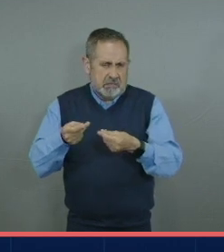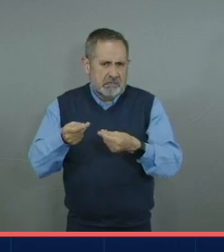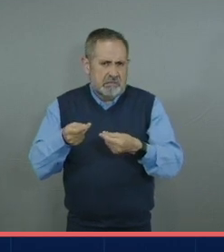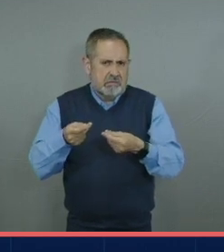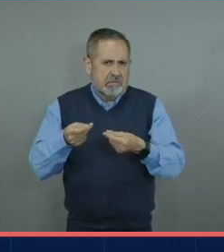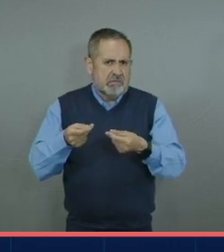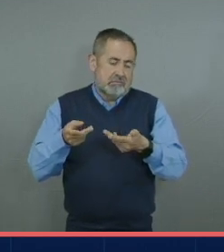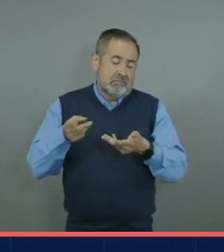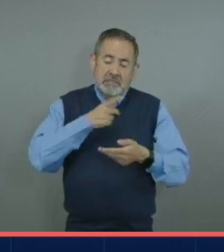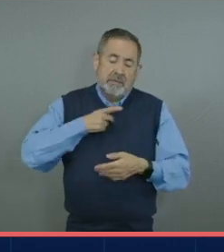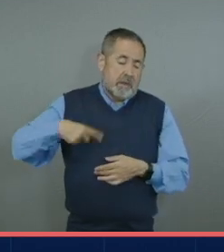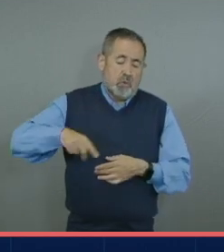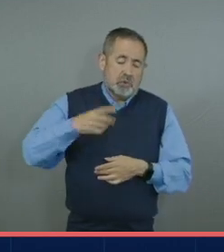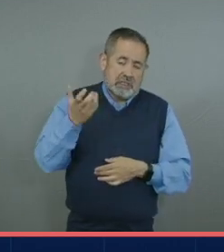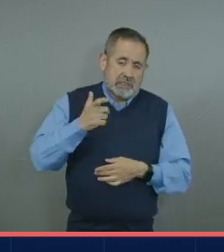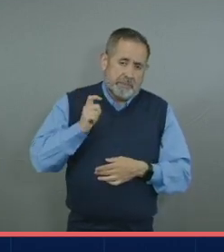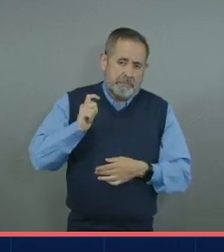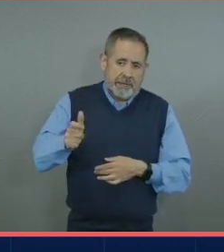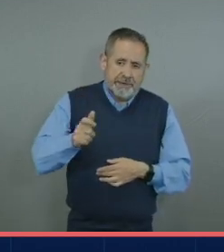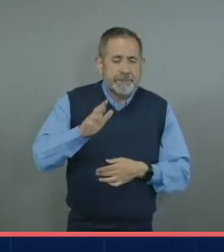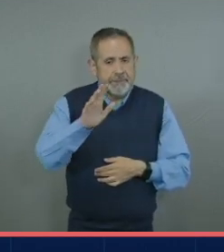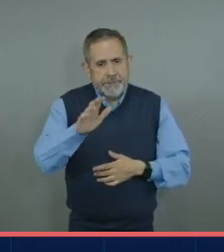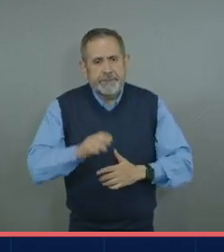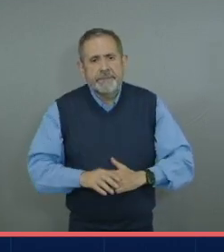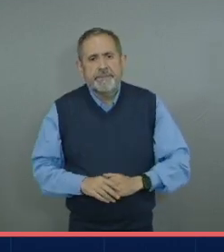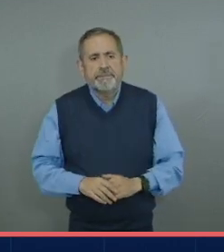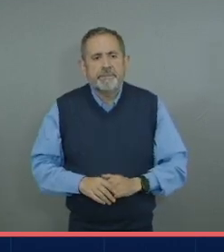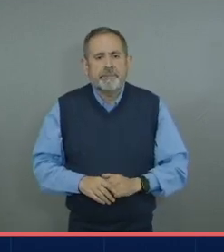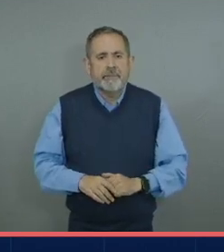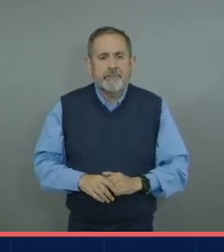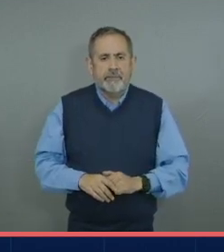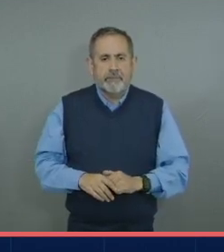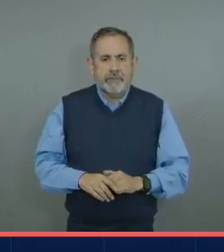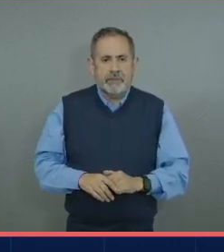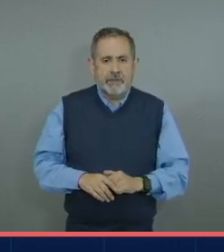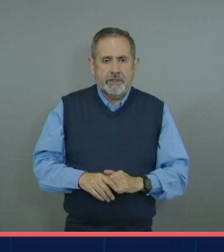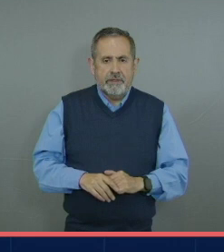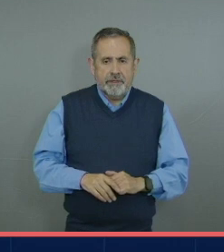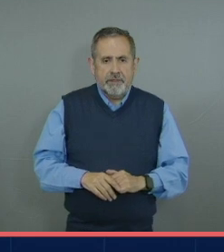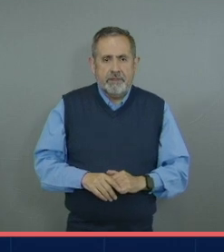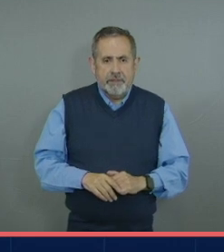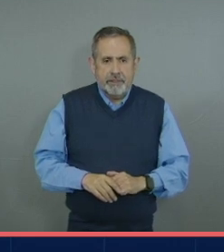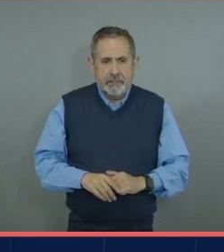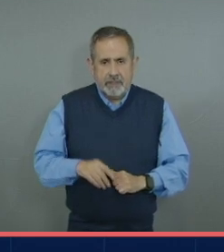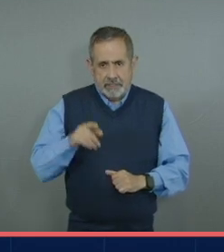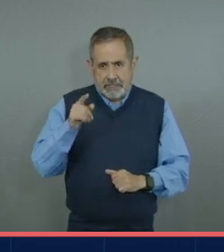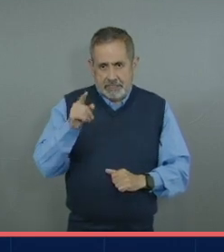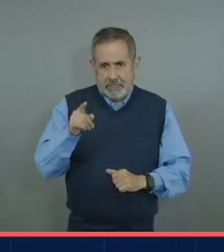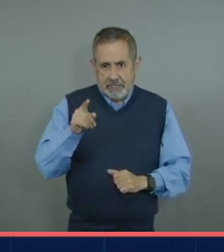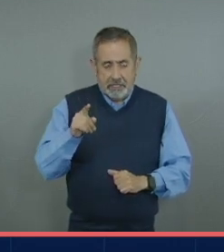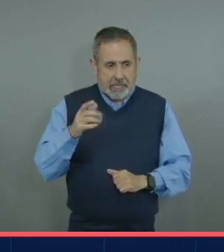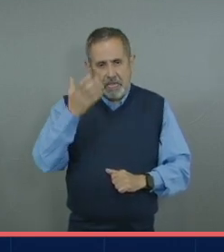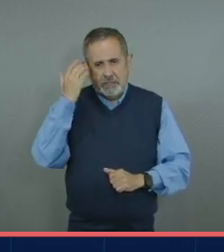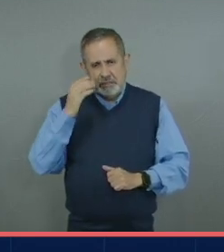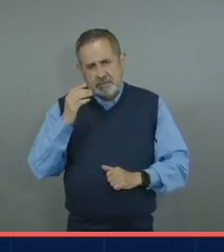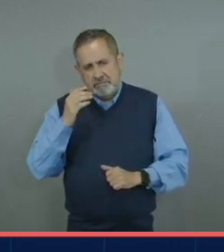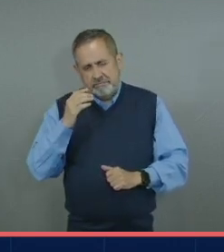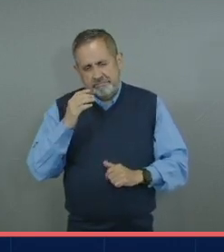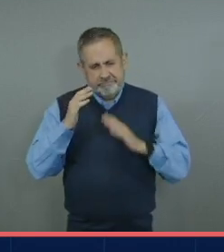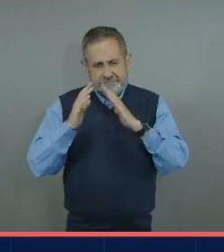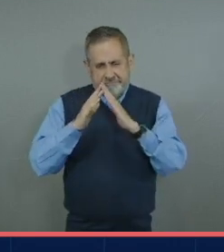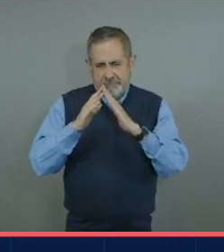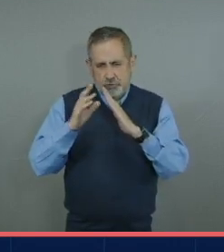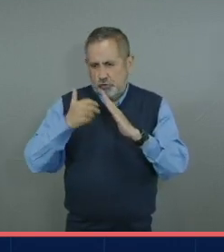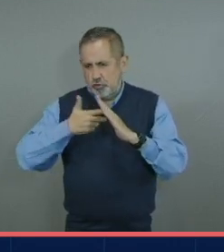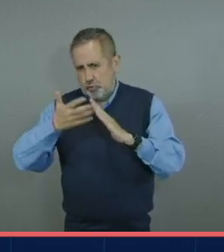hacer irremediablemente. Pero ¿qué crees? Que después de esa pirámide de las personas que no tienen educación